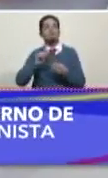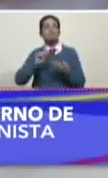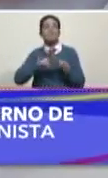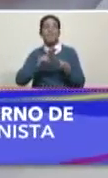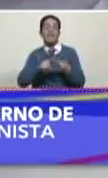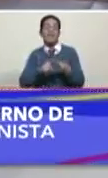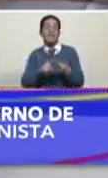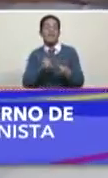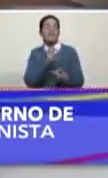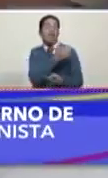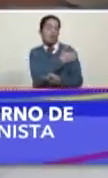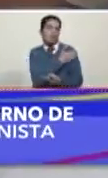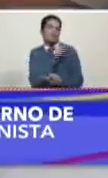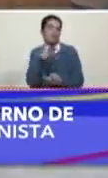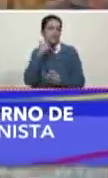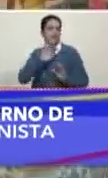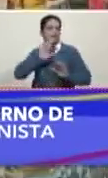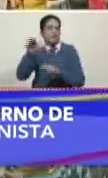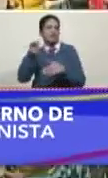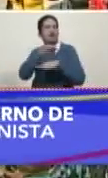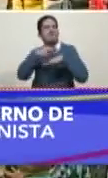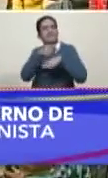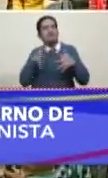derecha nacional.